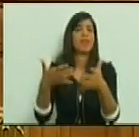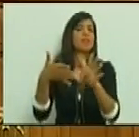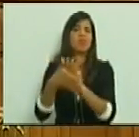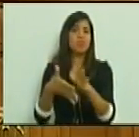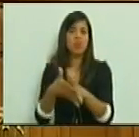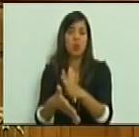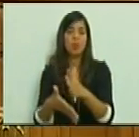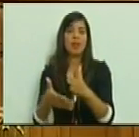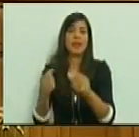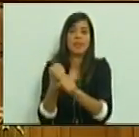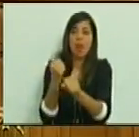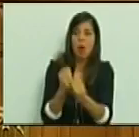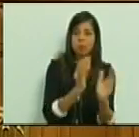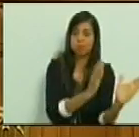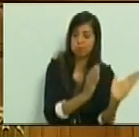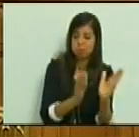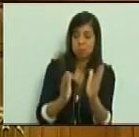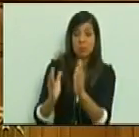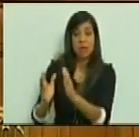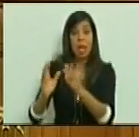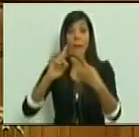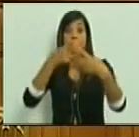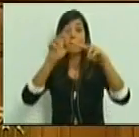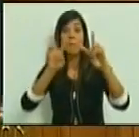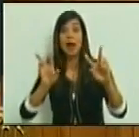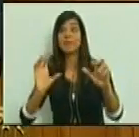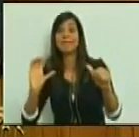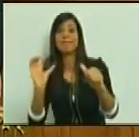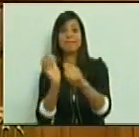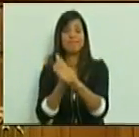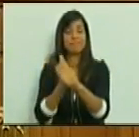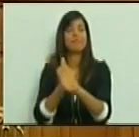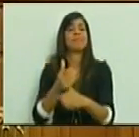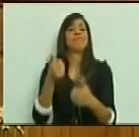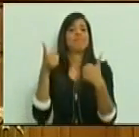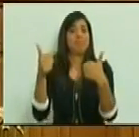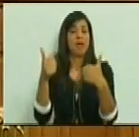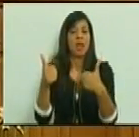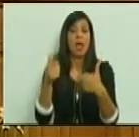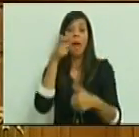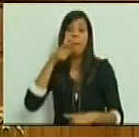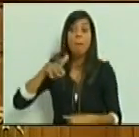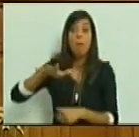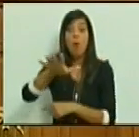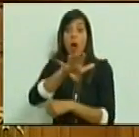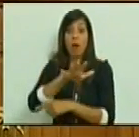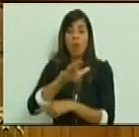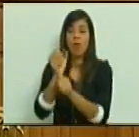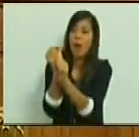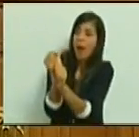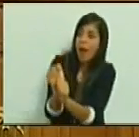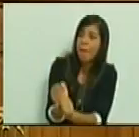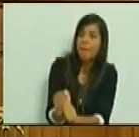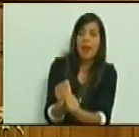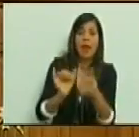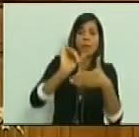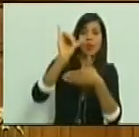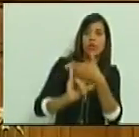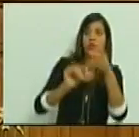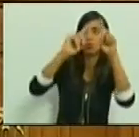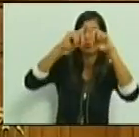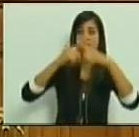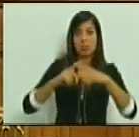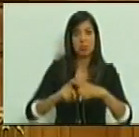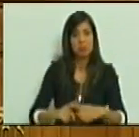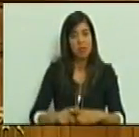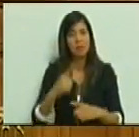materia de consecución de la paz hemos alcanzado y que espera ahora los resultados en materia económica, que con toda seguridad